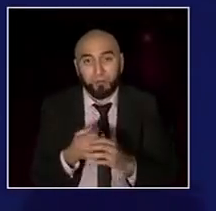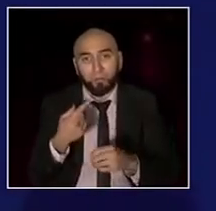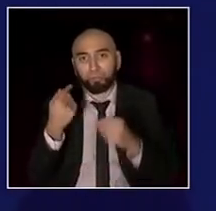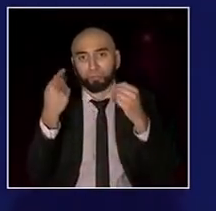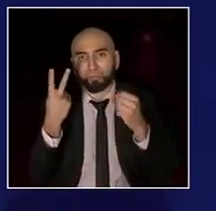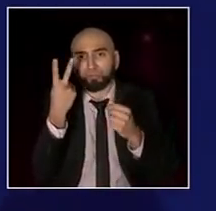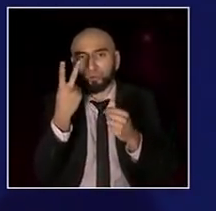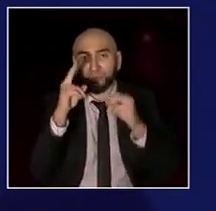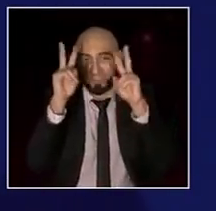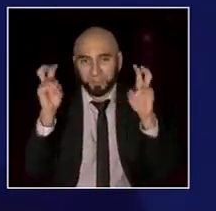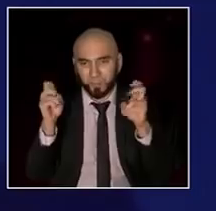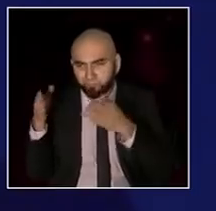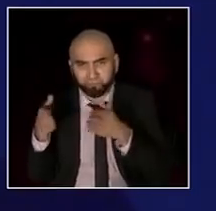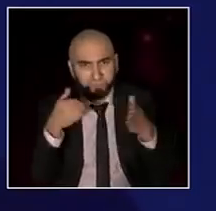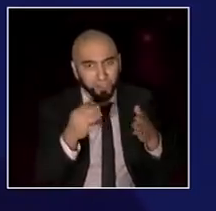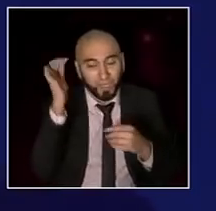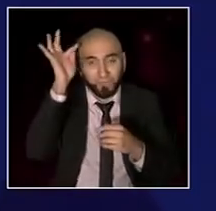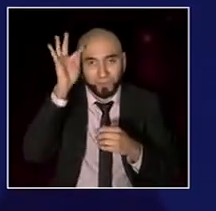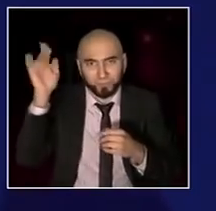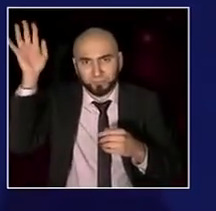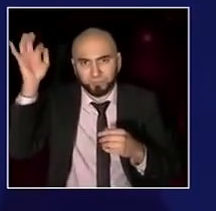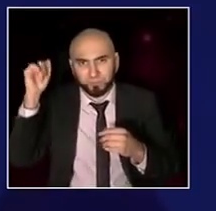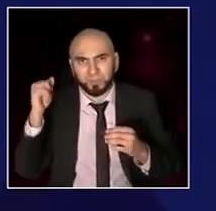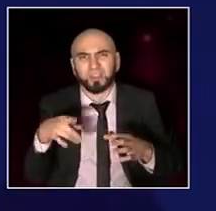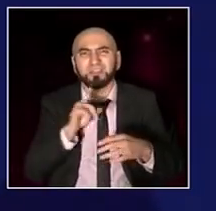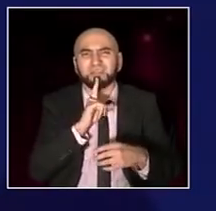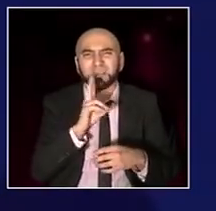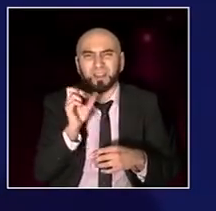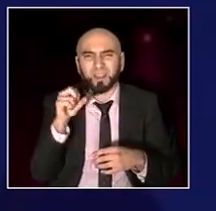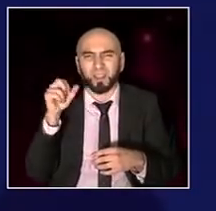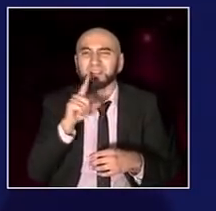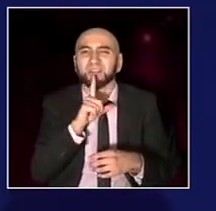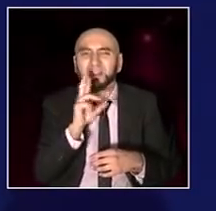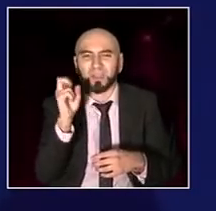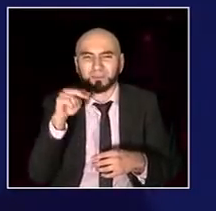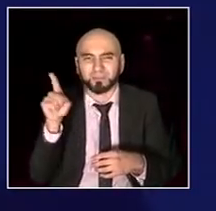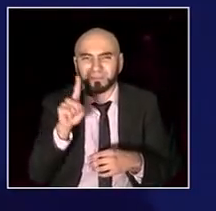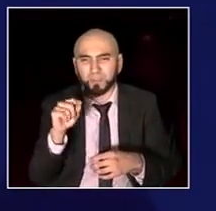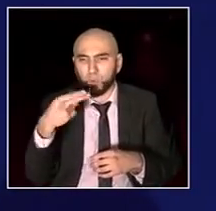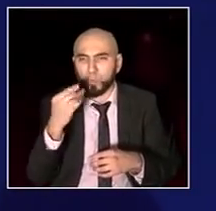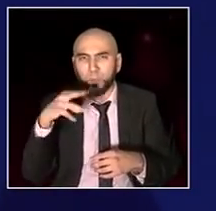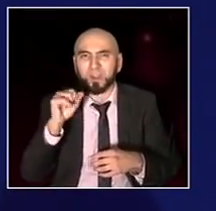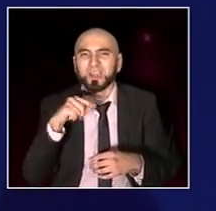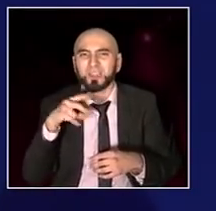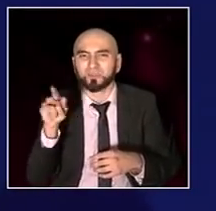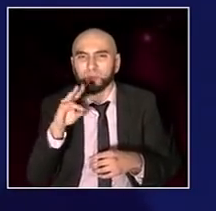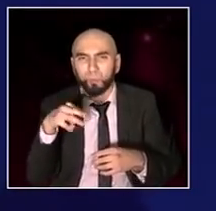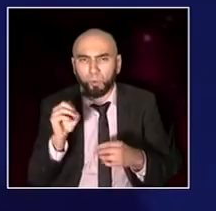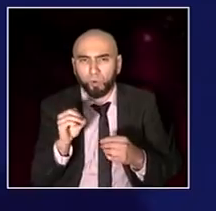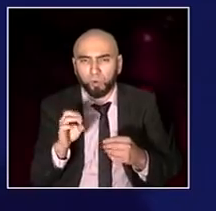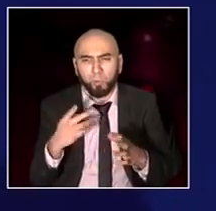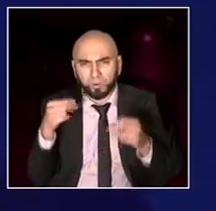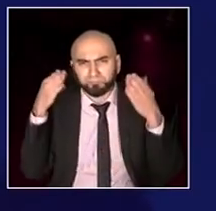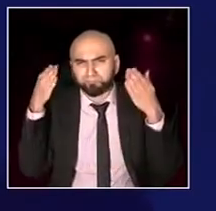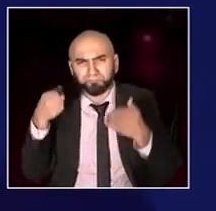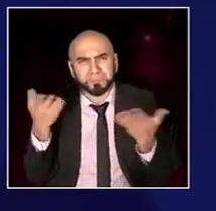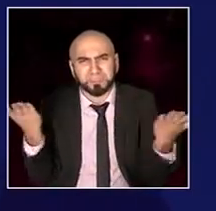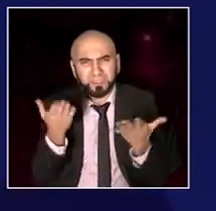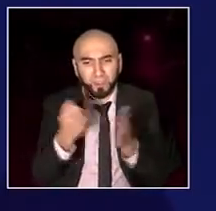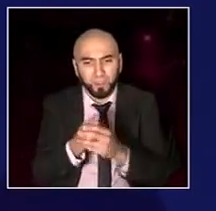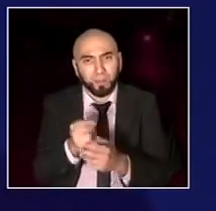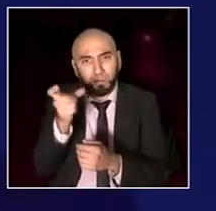avances científicos. El transhumanismo, que busca cambiar la condición humana a través de las tecnologías y que considera al ser humano